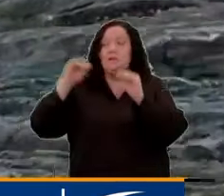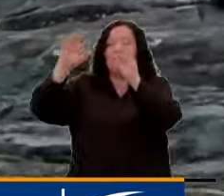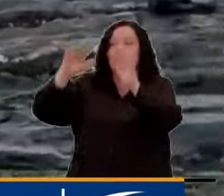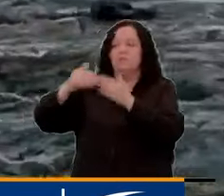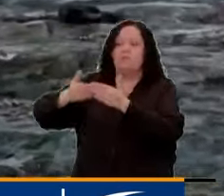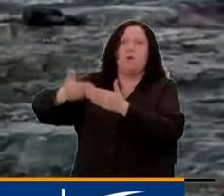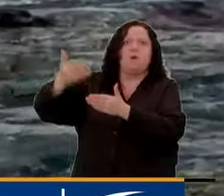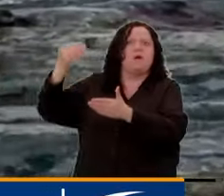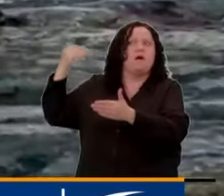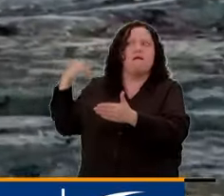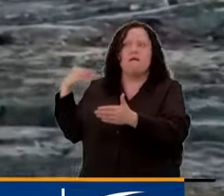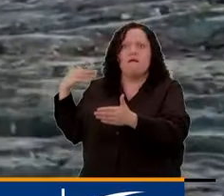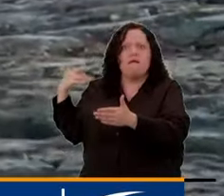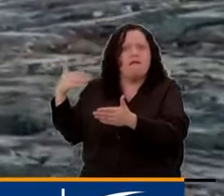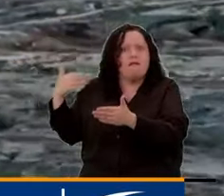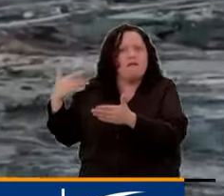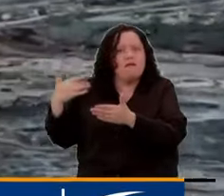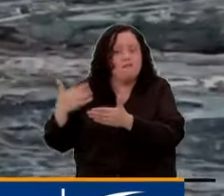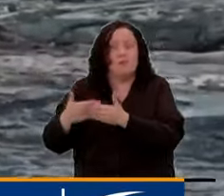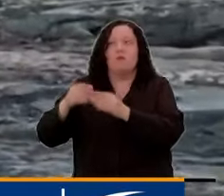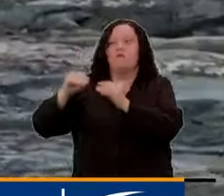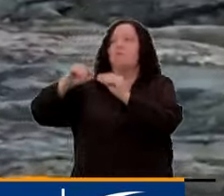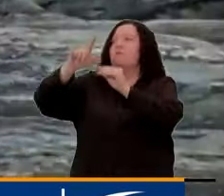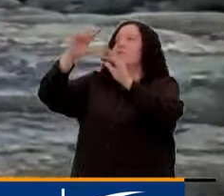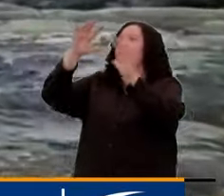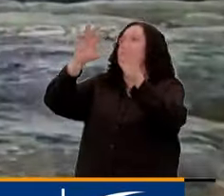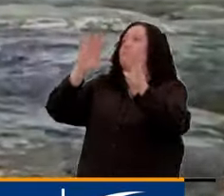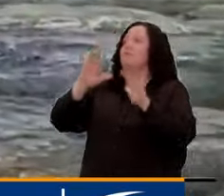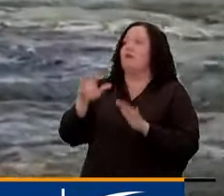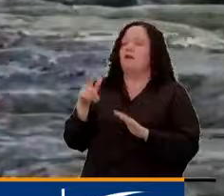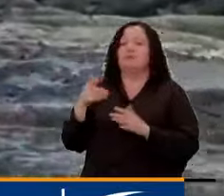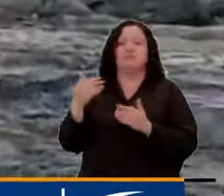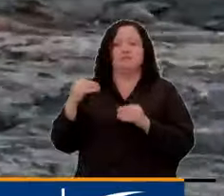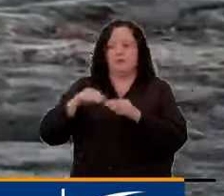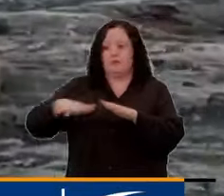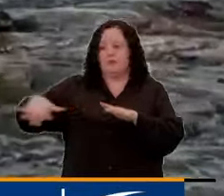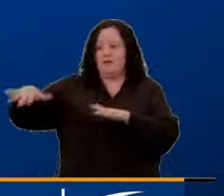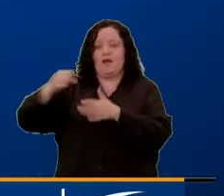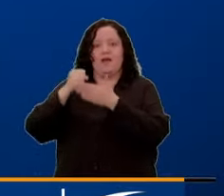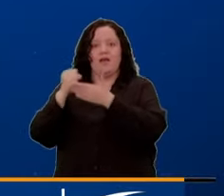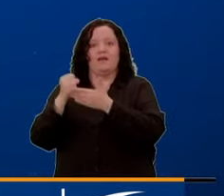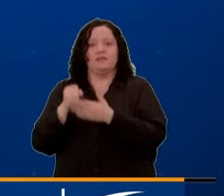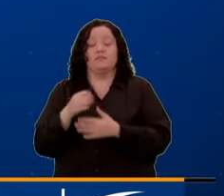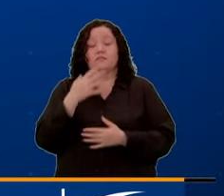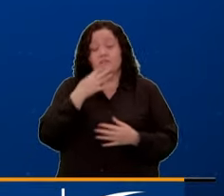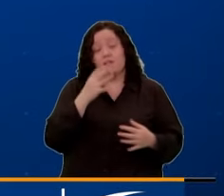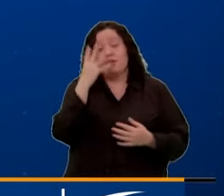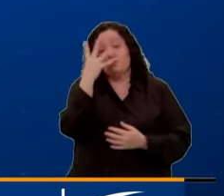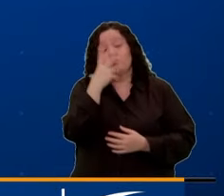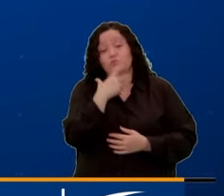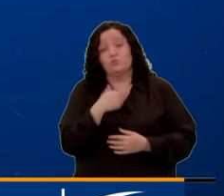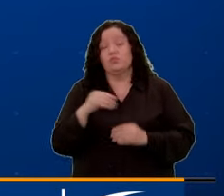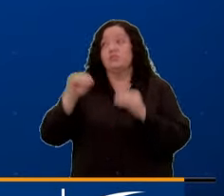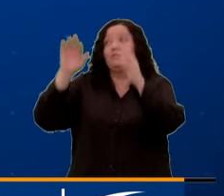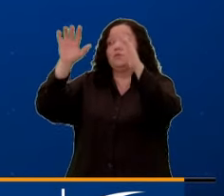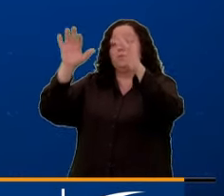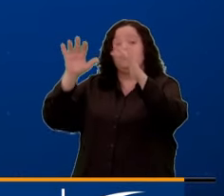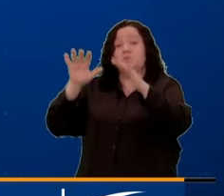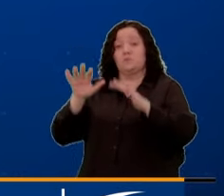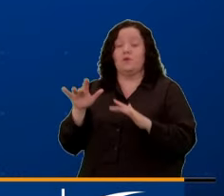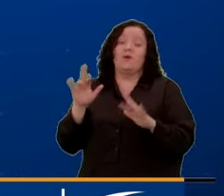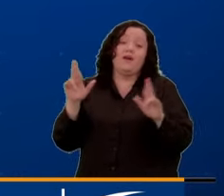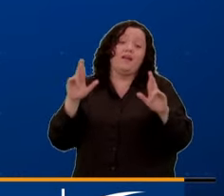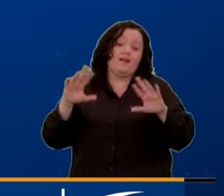mucho tiempo y creo que ayuda mucho al glaciar. Es un fenómeno bien bonito que ojalá pues la Madre Tierra nos lo